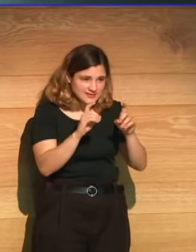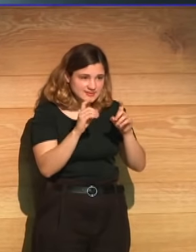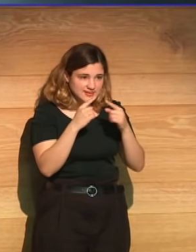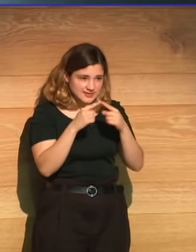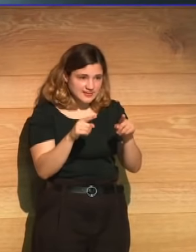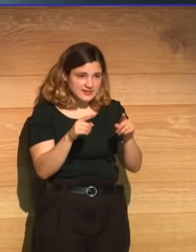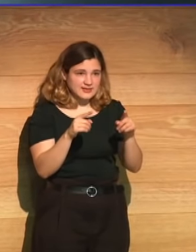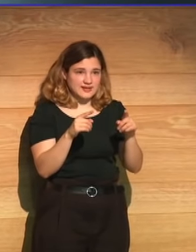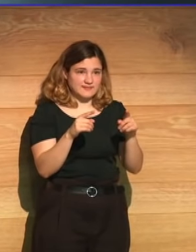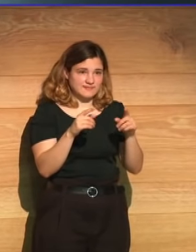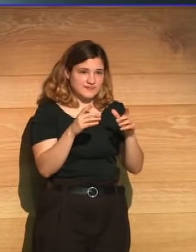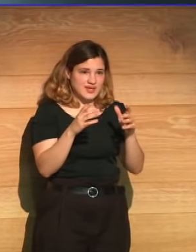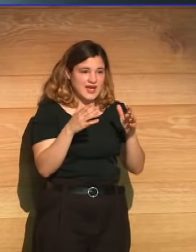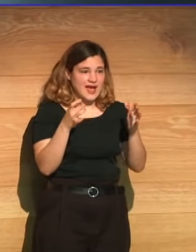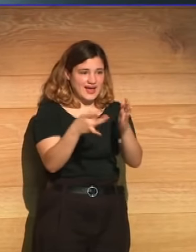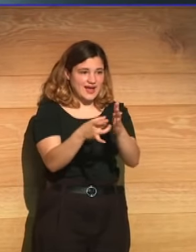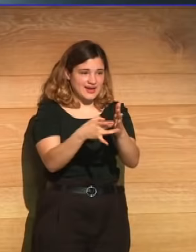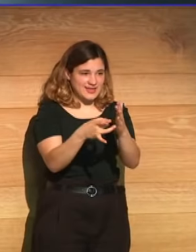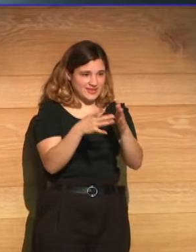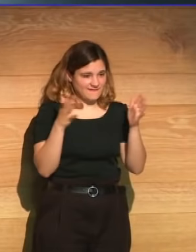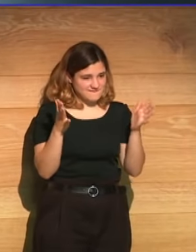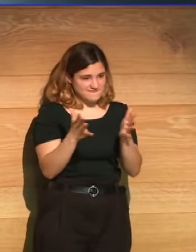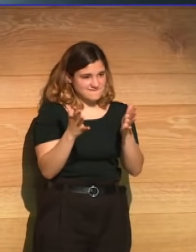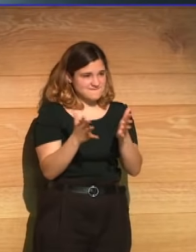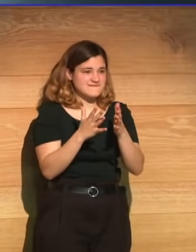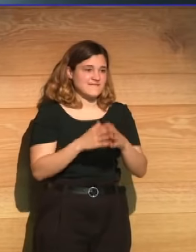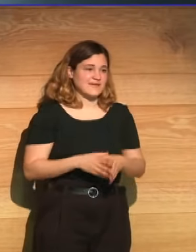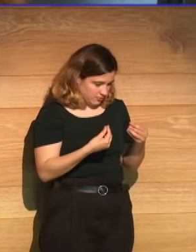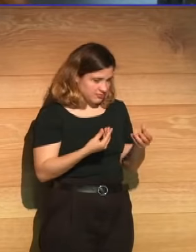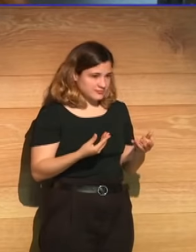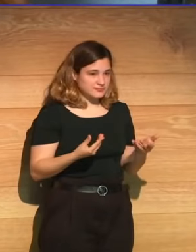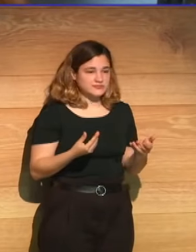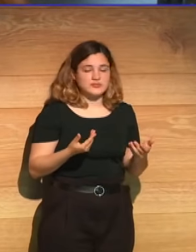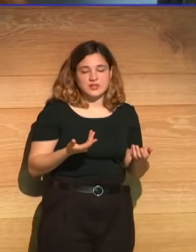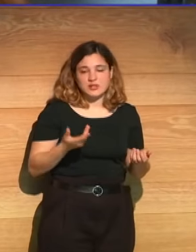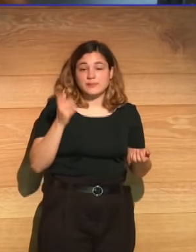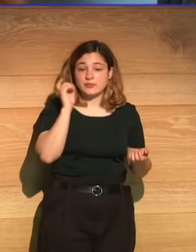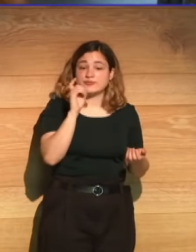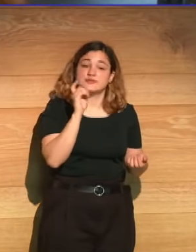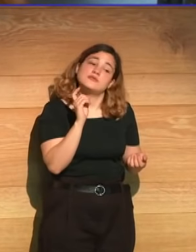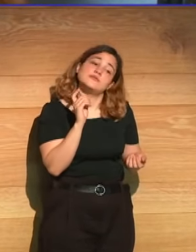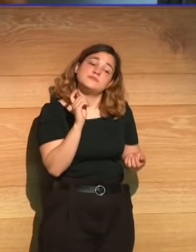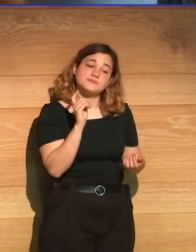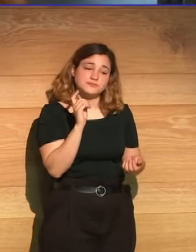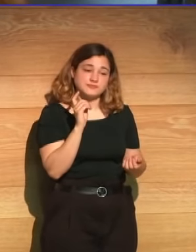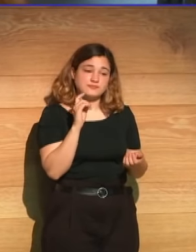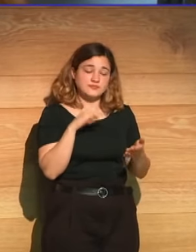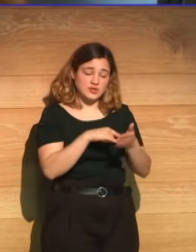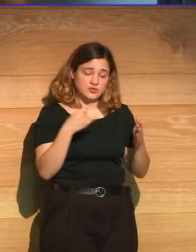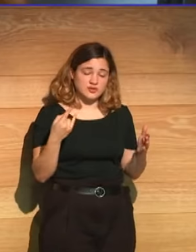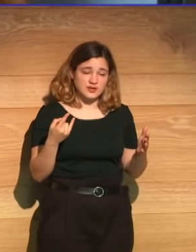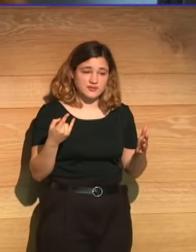que está destinada a favorecer la calidad educativa en su integridad. Para los profesores, la